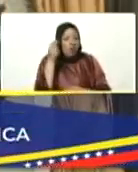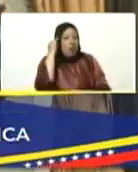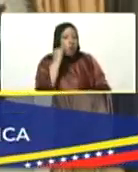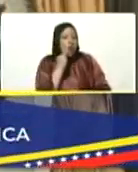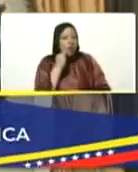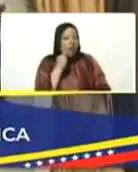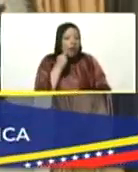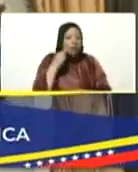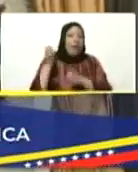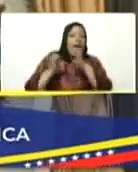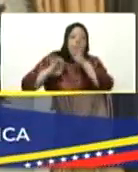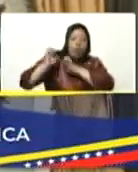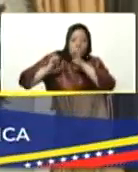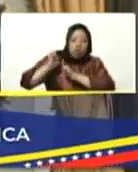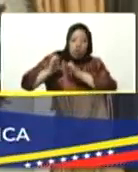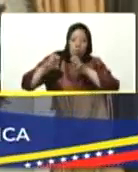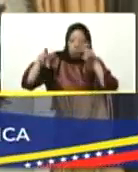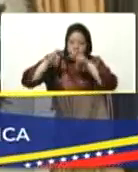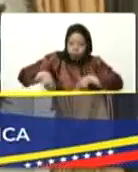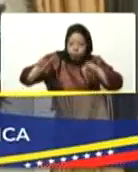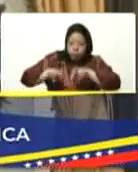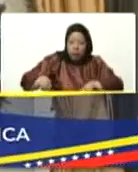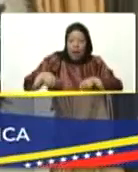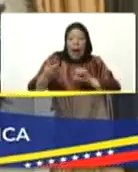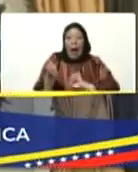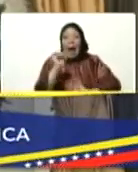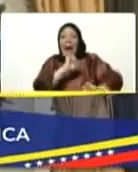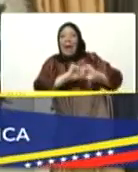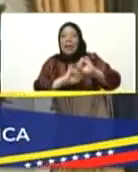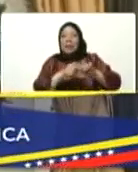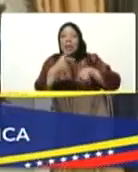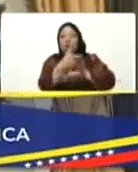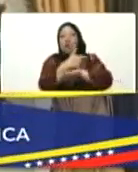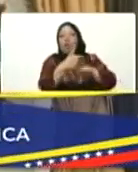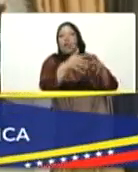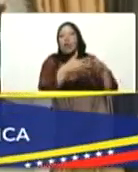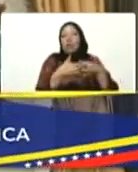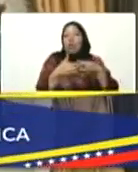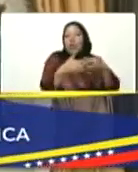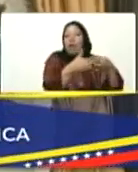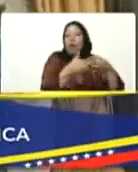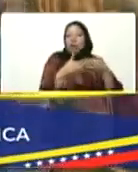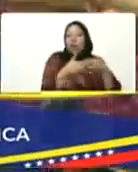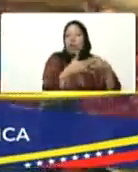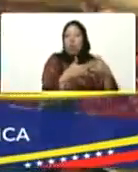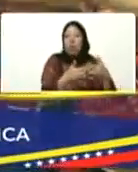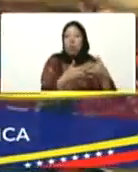antiimperialista, del pensamiento unionista. Y acá vino Martí